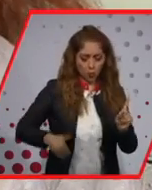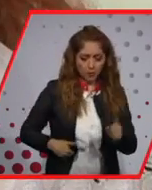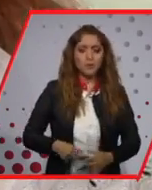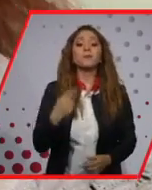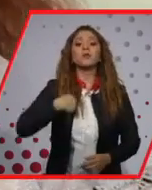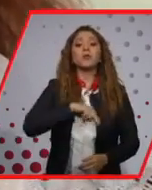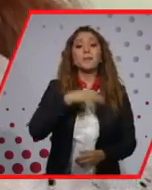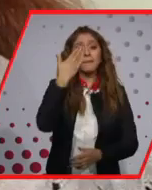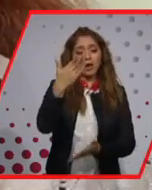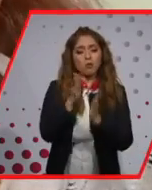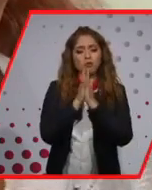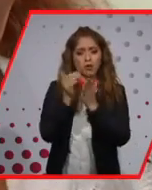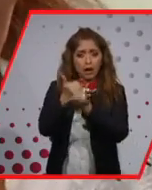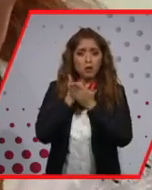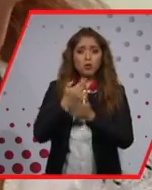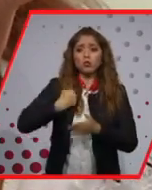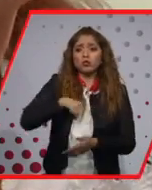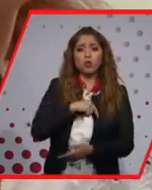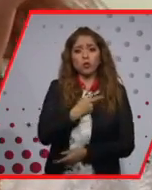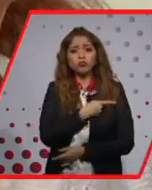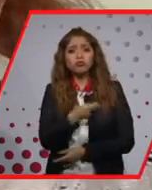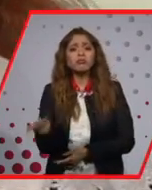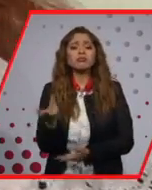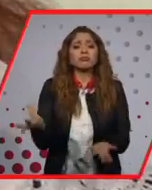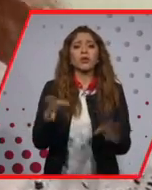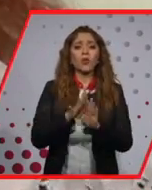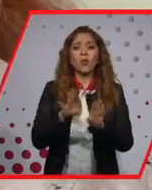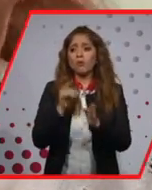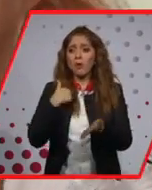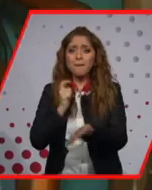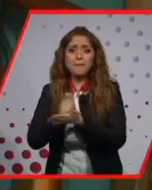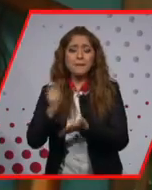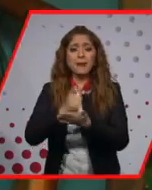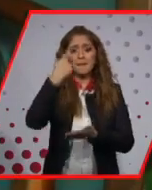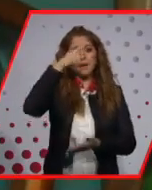somos personas que no tenemos recursos para pagar y decir vamos a pagar